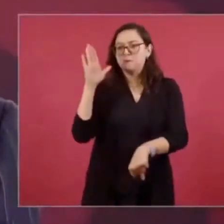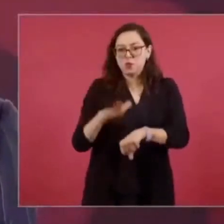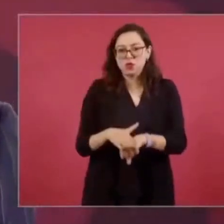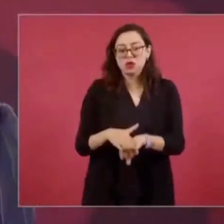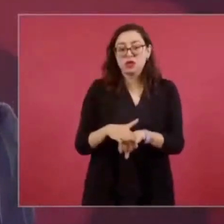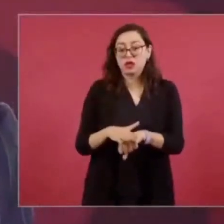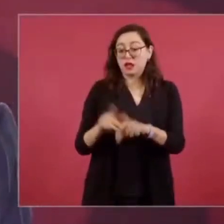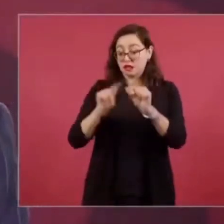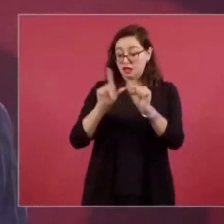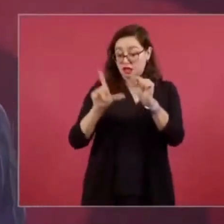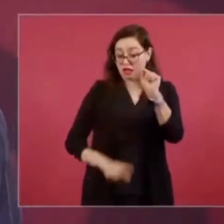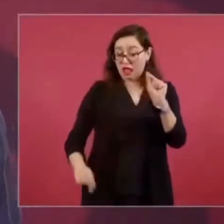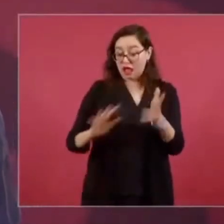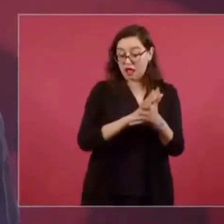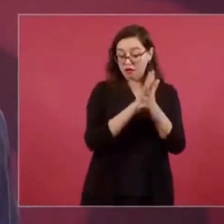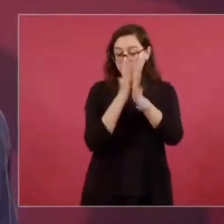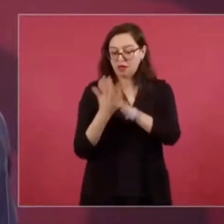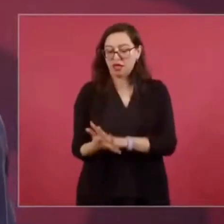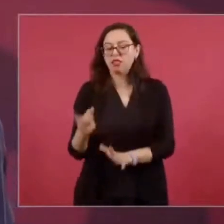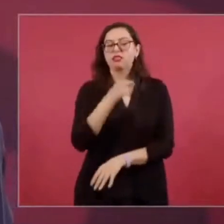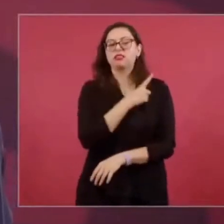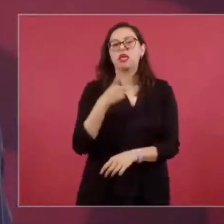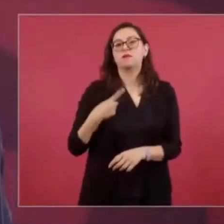hay que apoyarse en el pueblo.